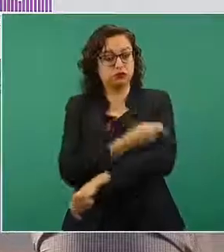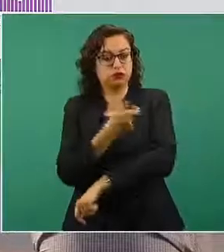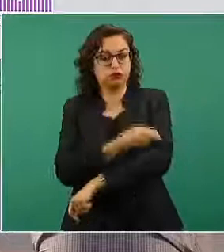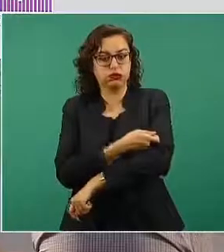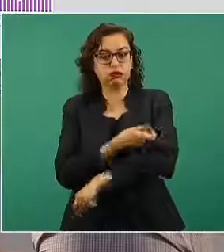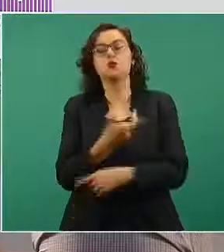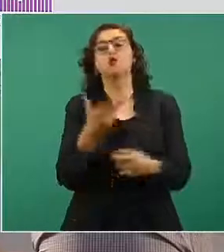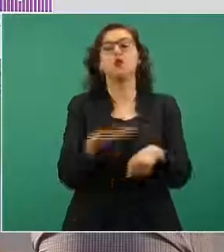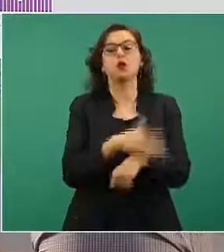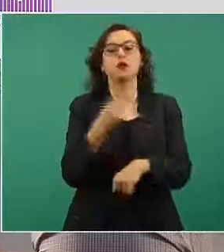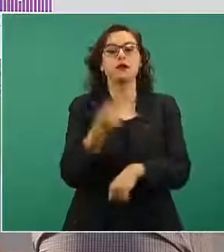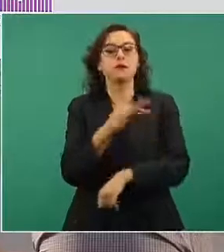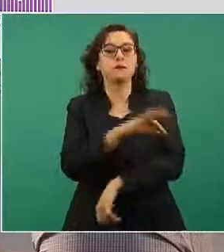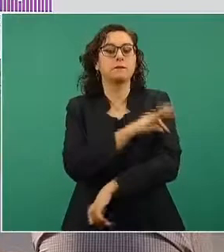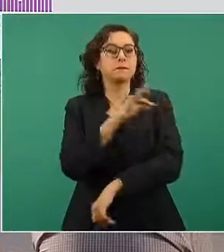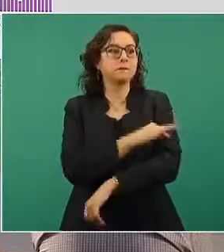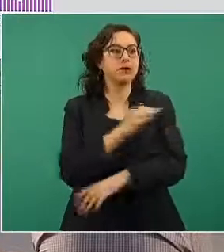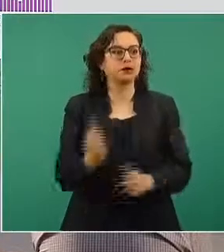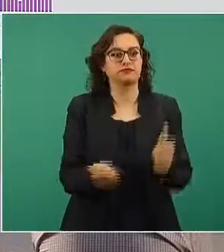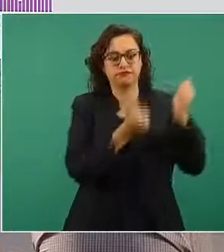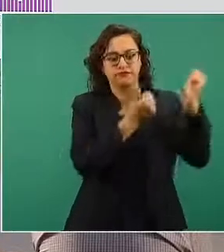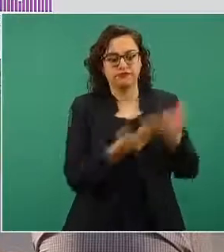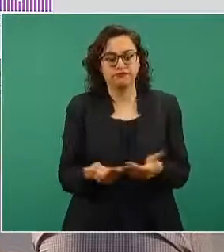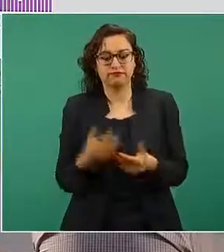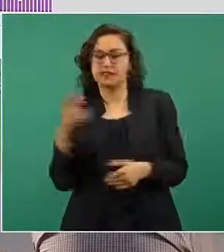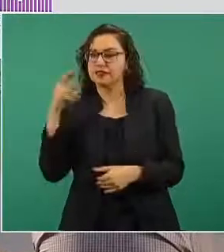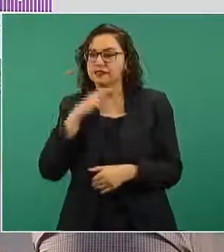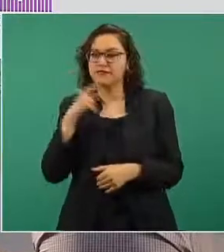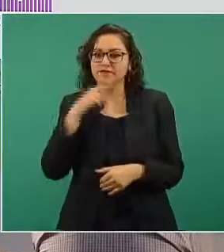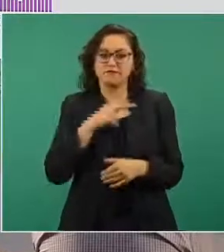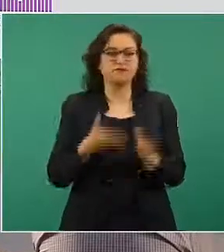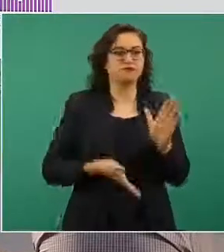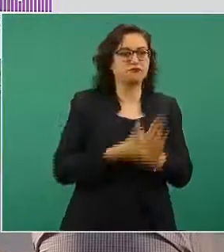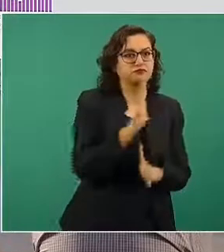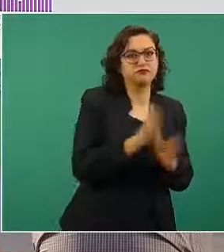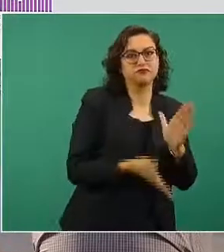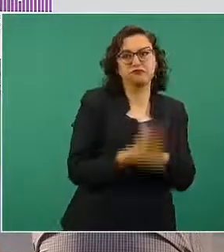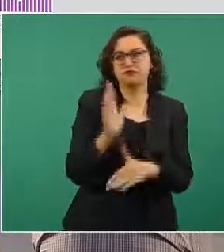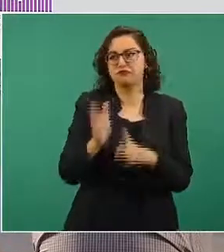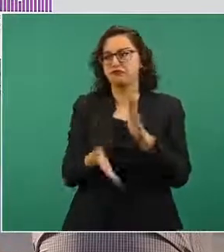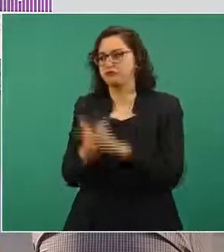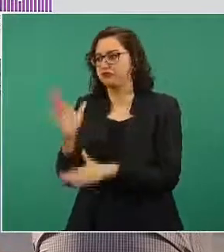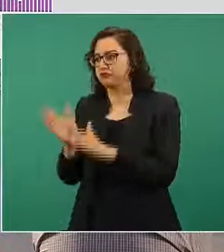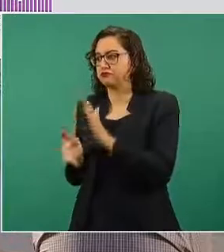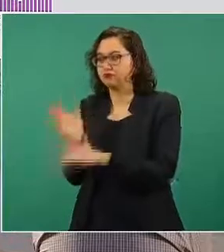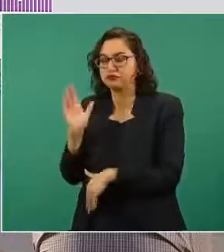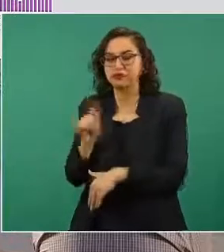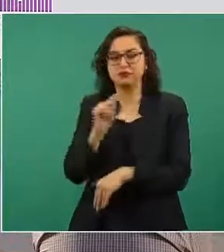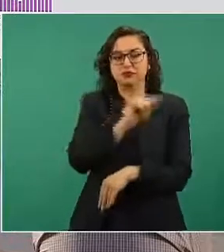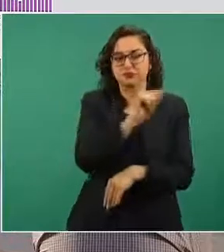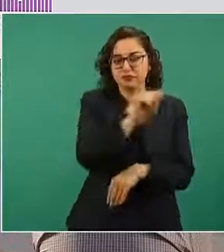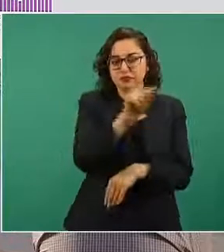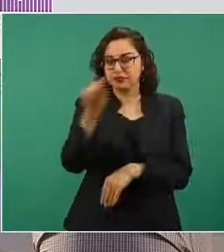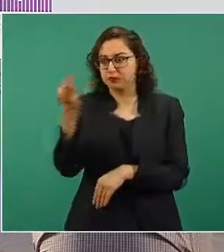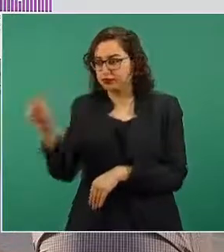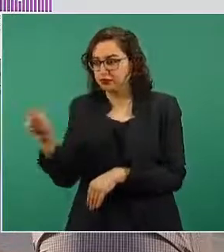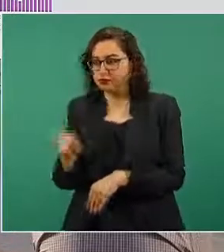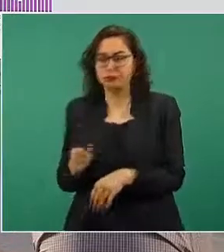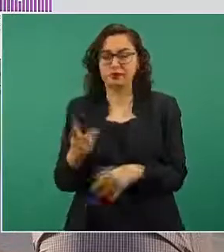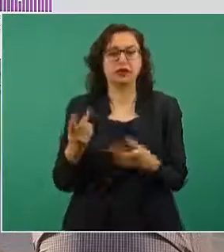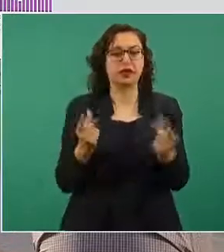las vacunas y nos desplazamos a los municipios menos dispersos, donde hay menos población rural